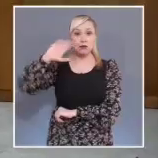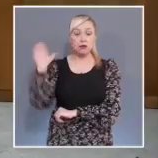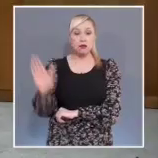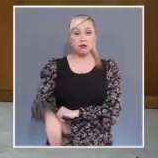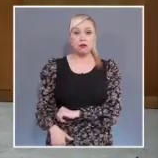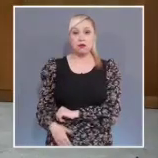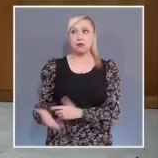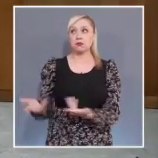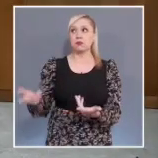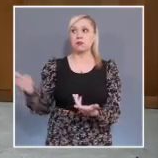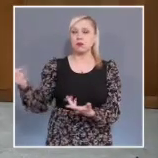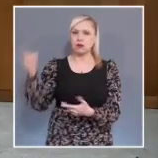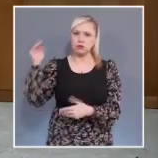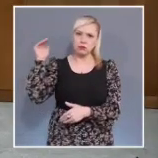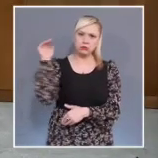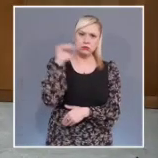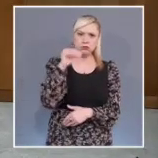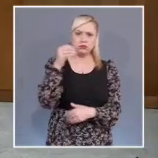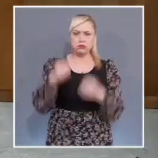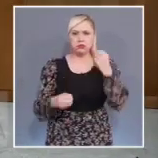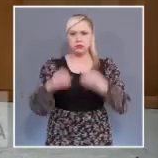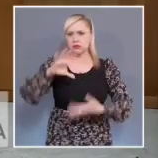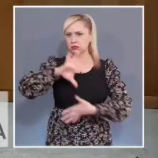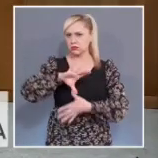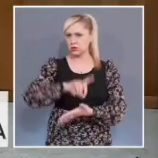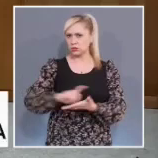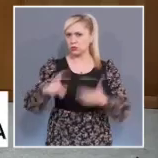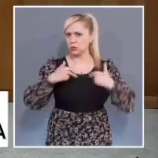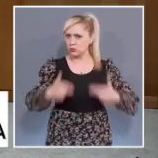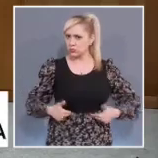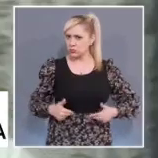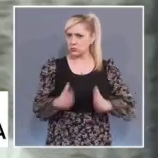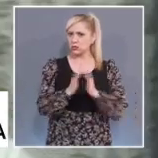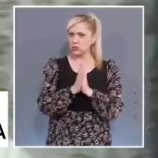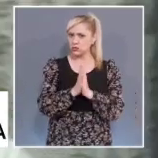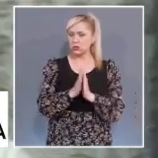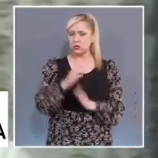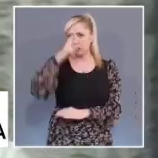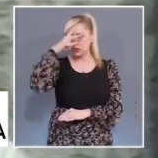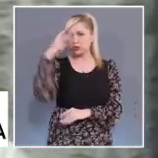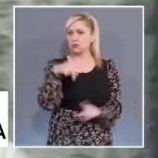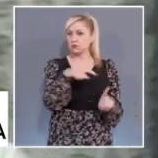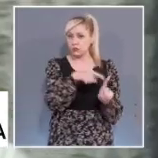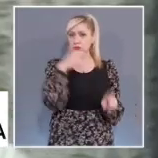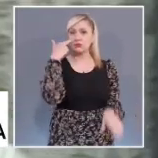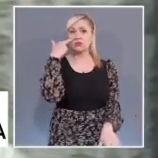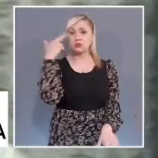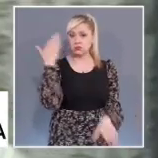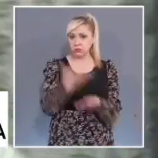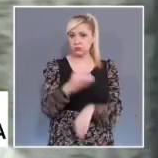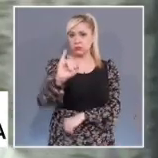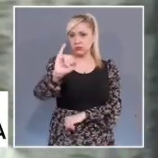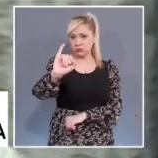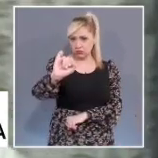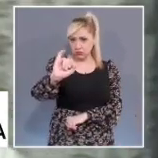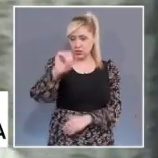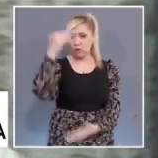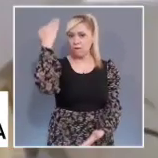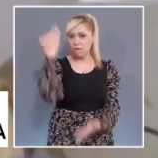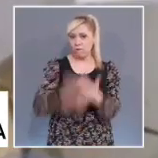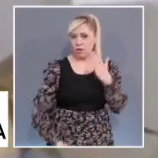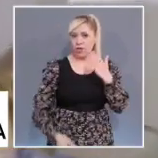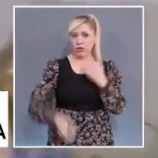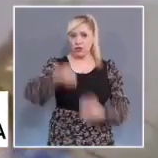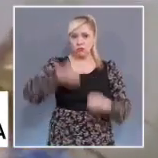ordenadas por la Corte Interamericana de Derechos Humanos, tras condenar al Estado mexicano por su responsabilidad en la falta de acceso a la justicia en el